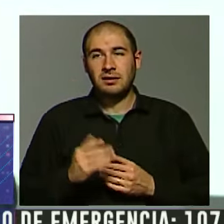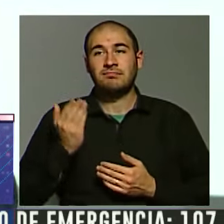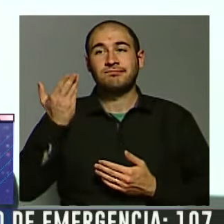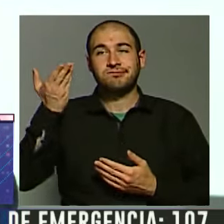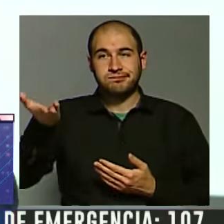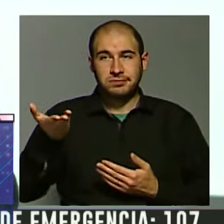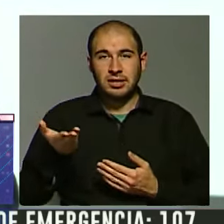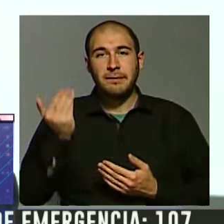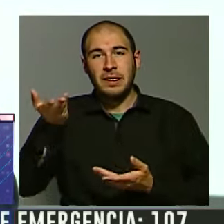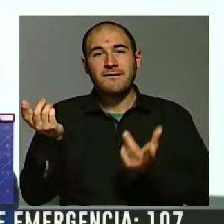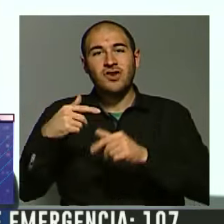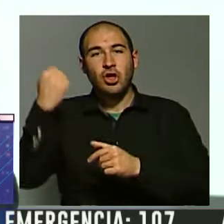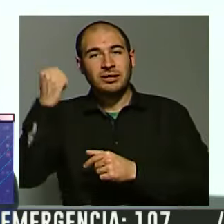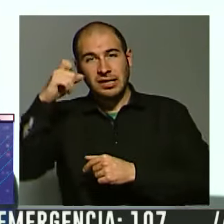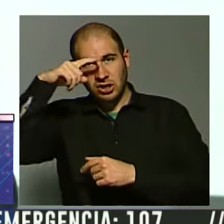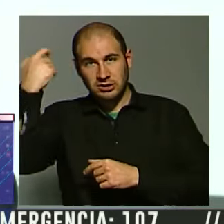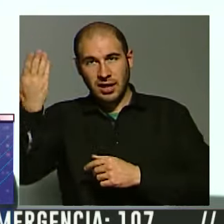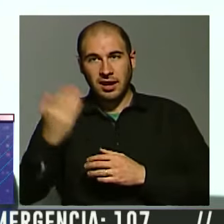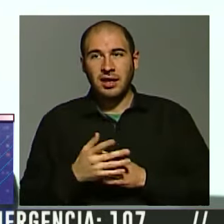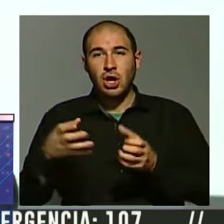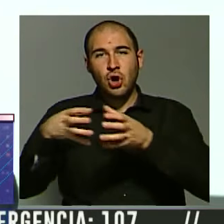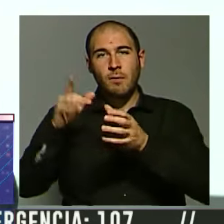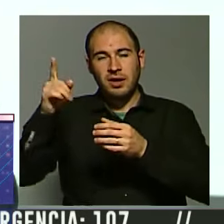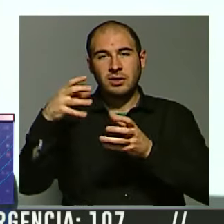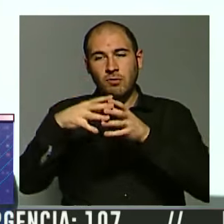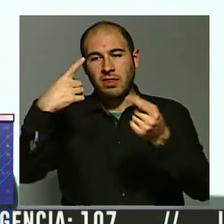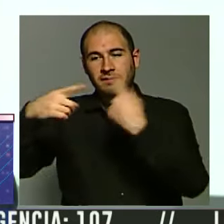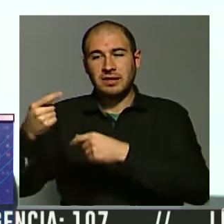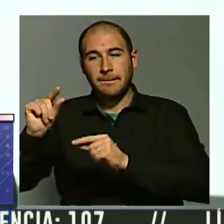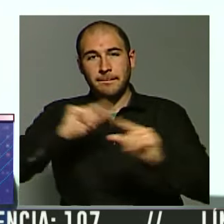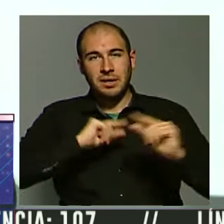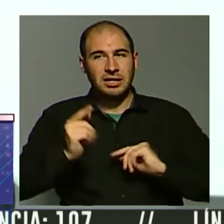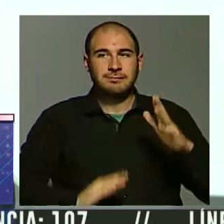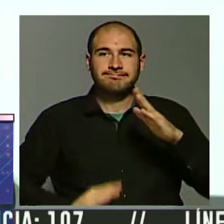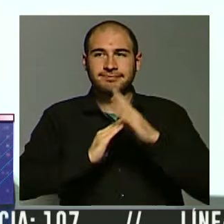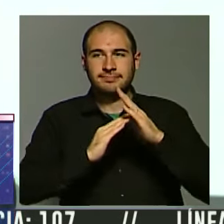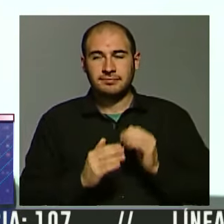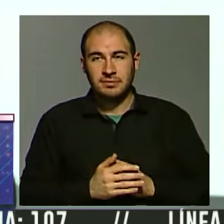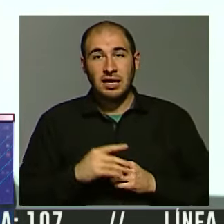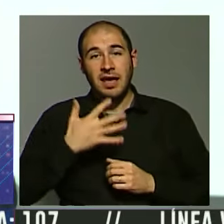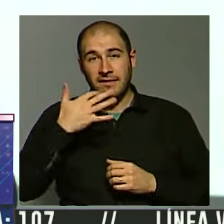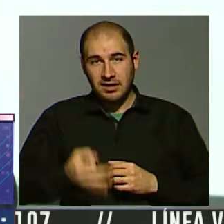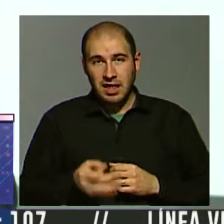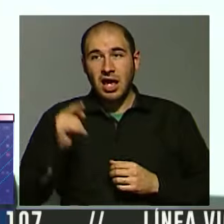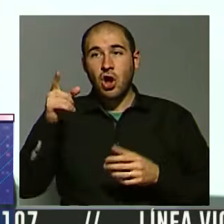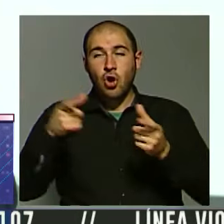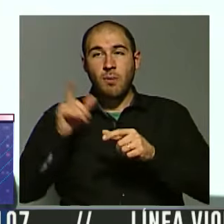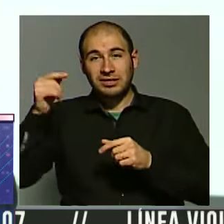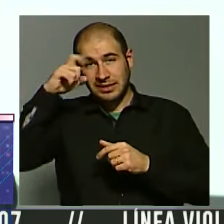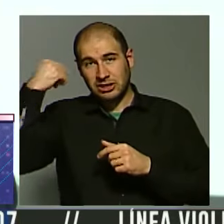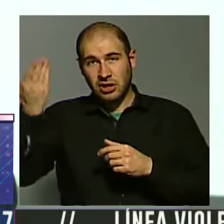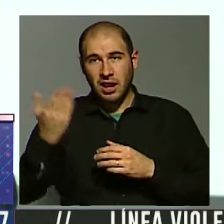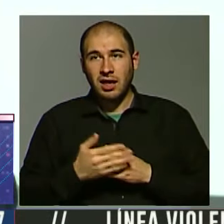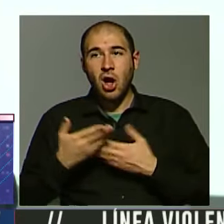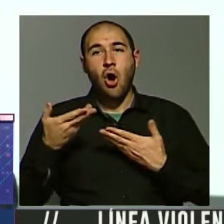recurrir al Fondo Monetario Internacional, organismo multilateral de crédito por excelencia, que es cierto, es el organismo que a nivel